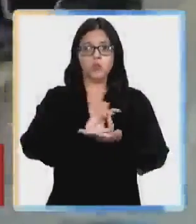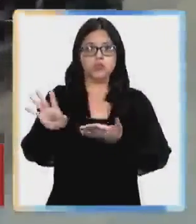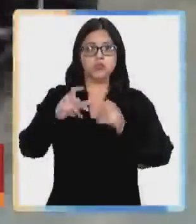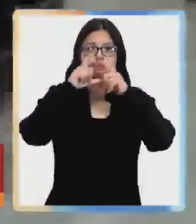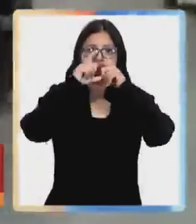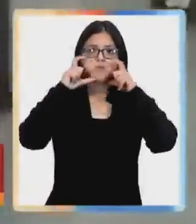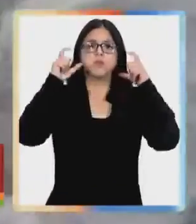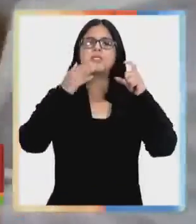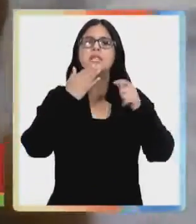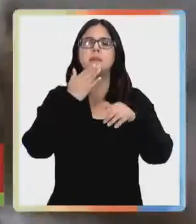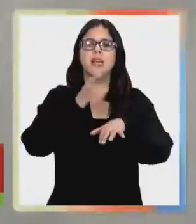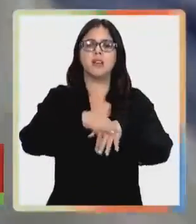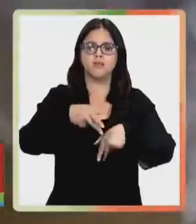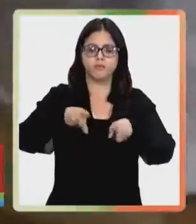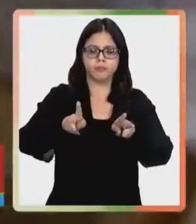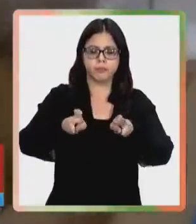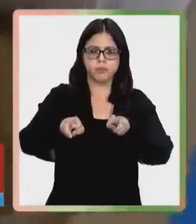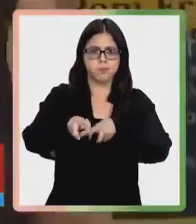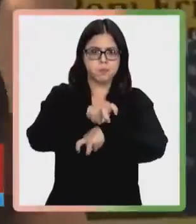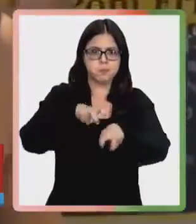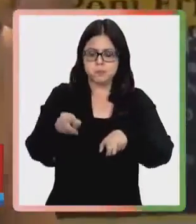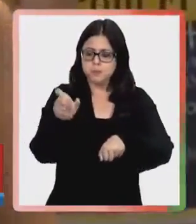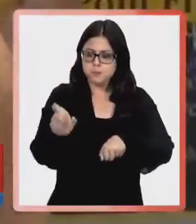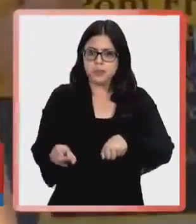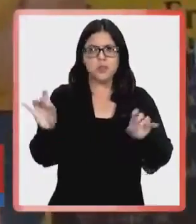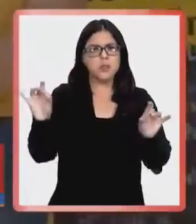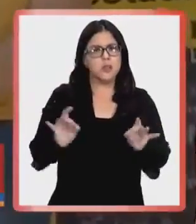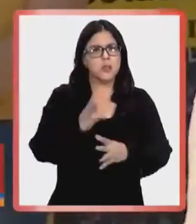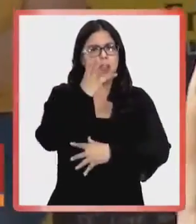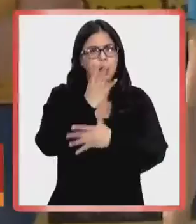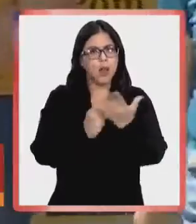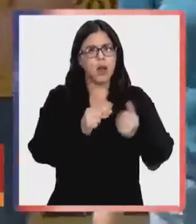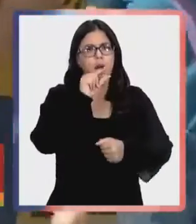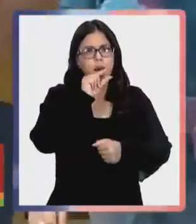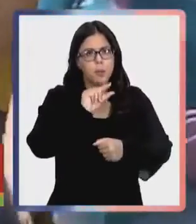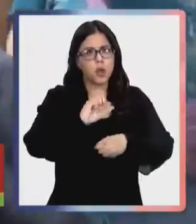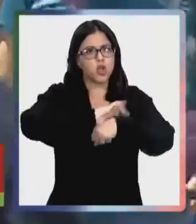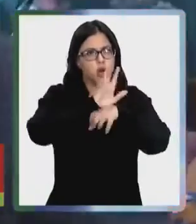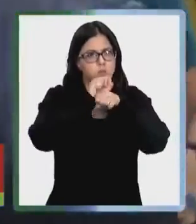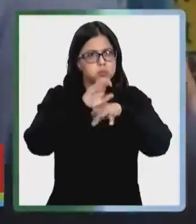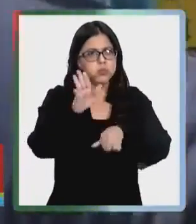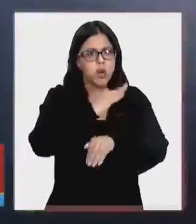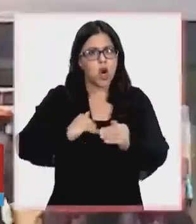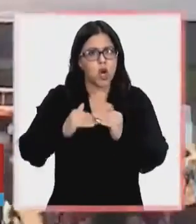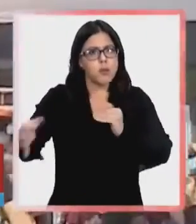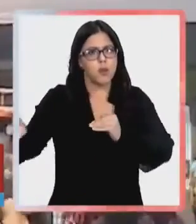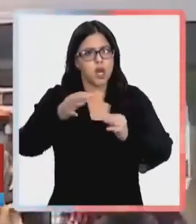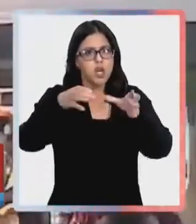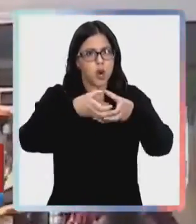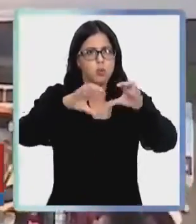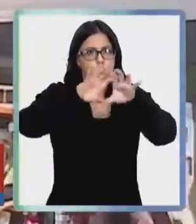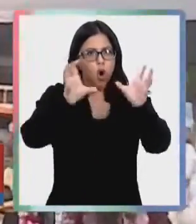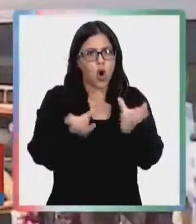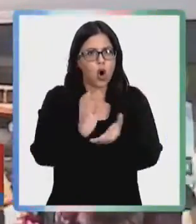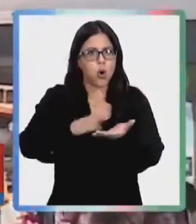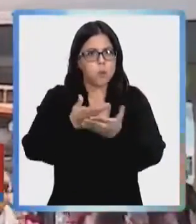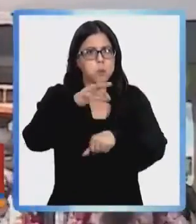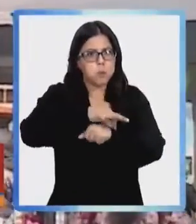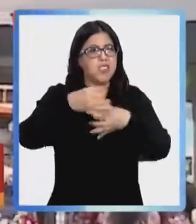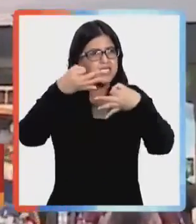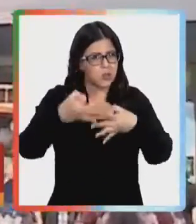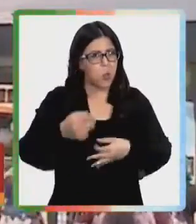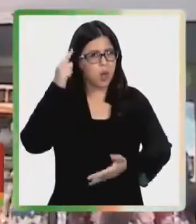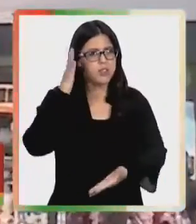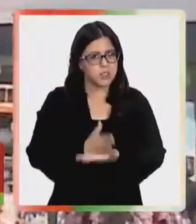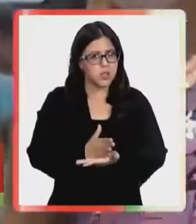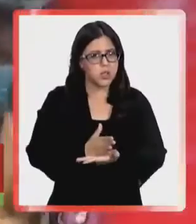Pronto se eliminará el uso de mascarillas y el pase de movilidad. ¿Estamos cerca del fin de la pandemia, como indicó la OMS? ¿Qué tan seguras son